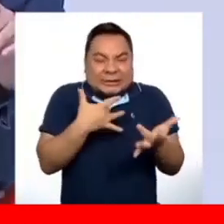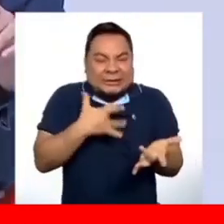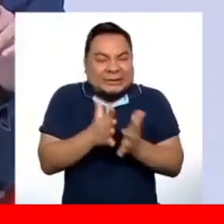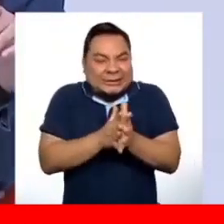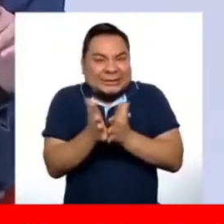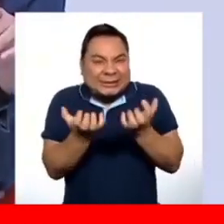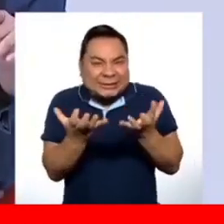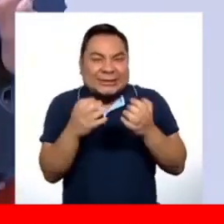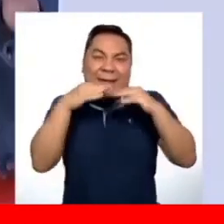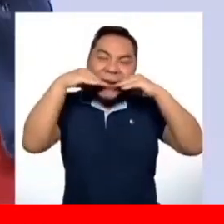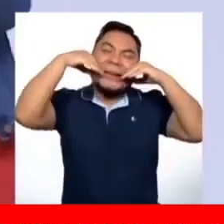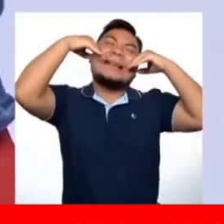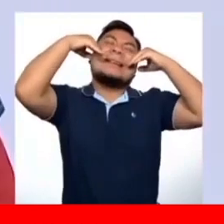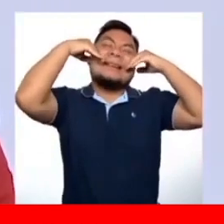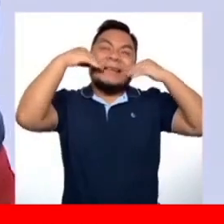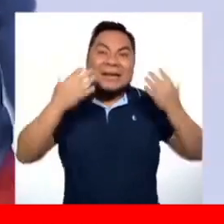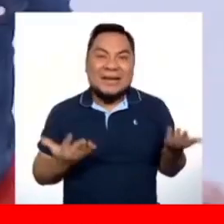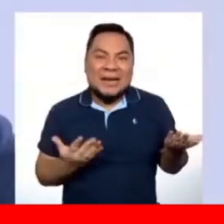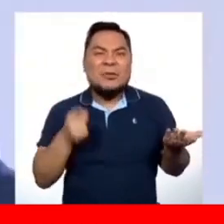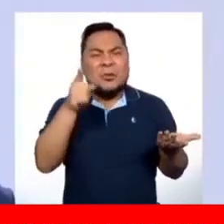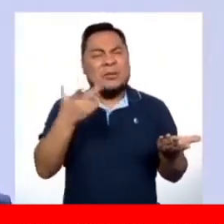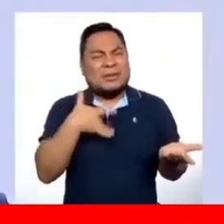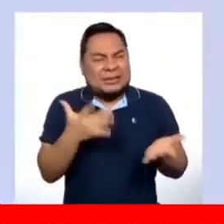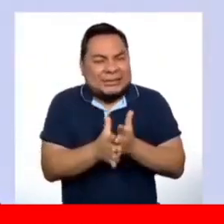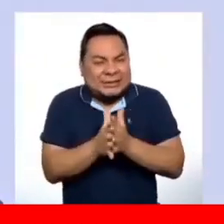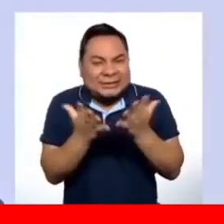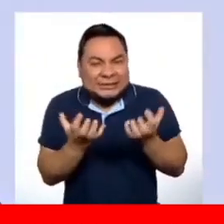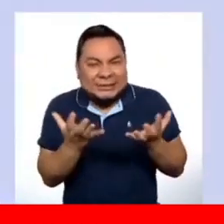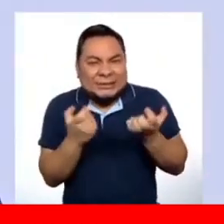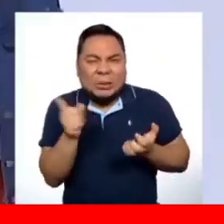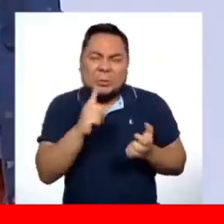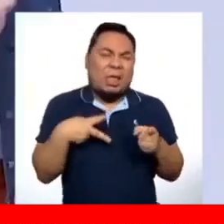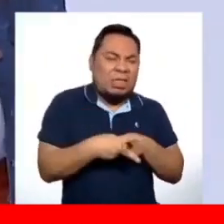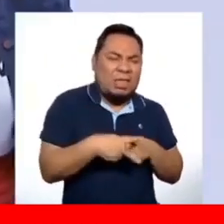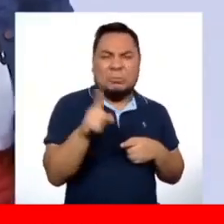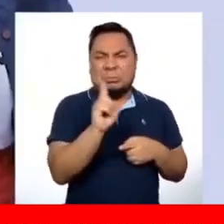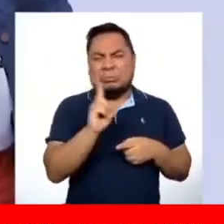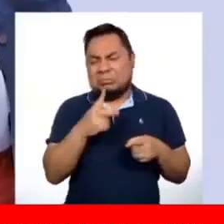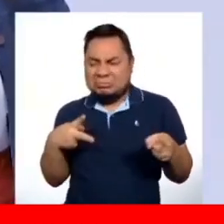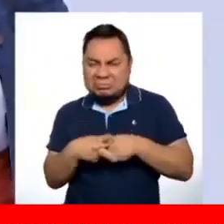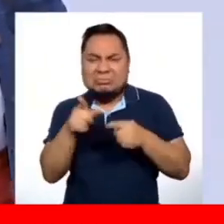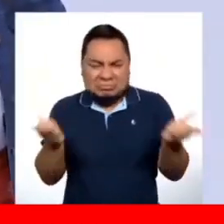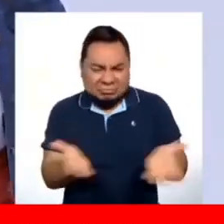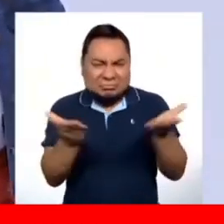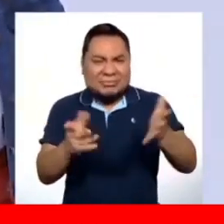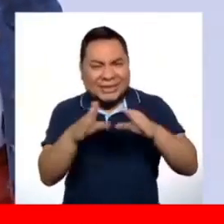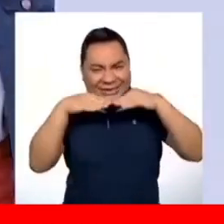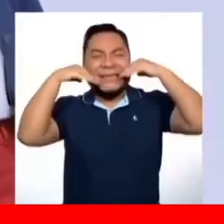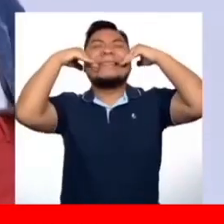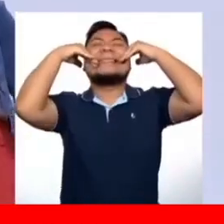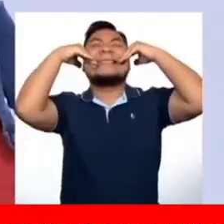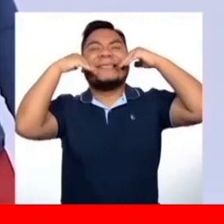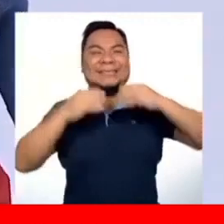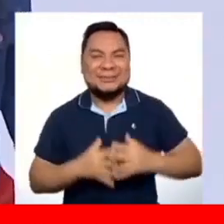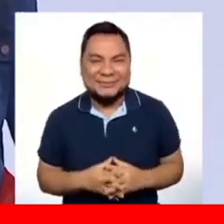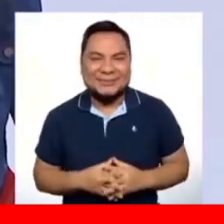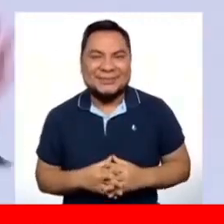Cuando tengas muchas ganas de reír. Cuando tengas muchas ganas, no te quedes con las ganas, no te quedes con las ganas de reír.